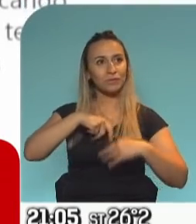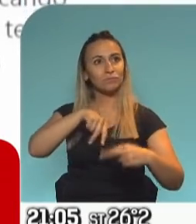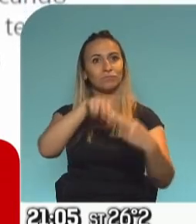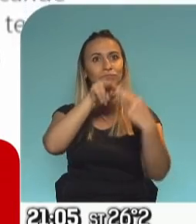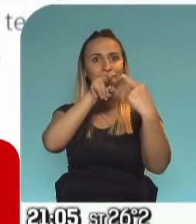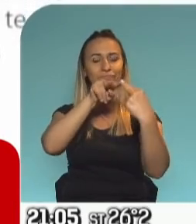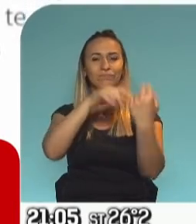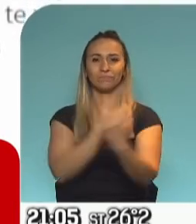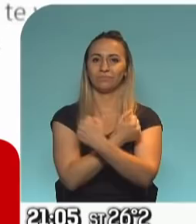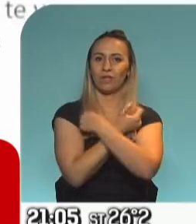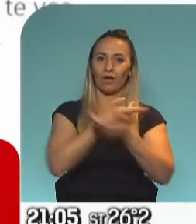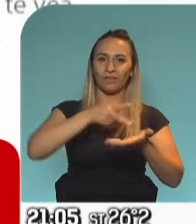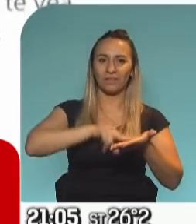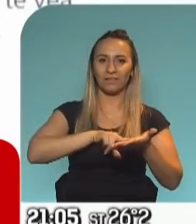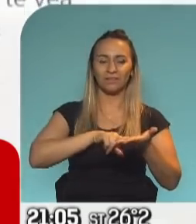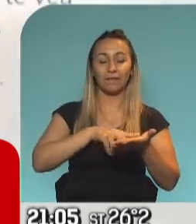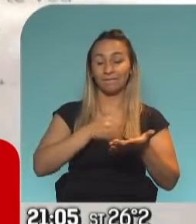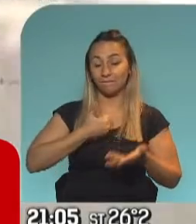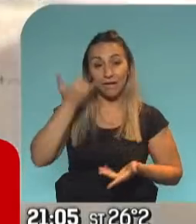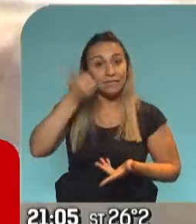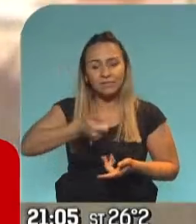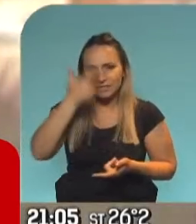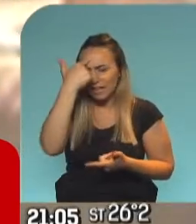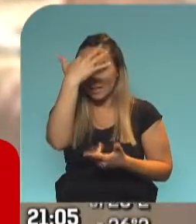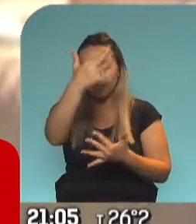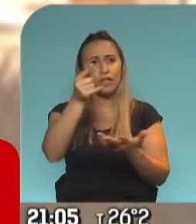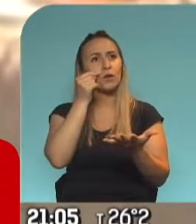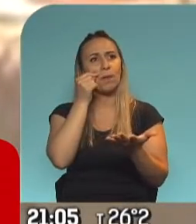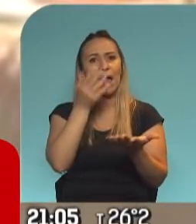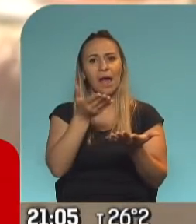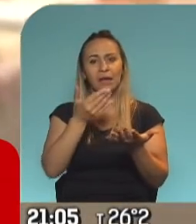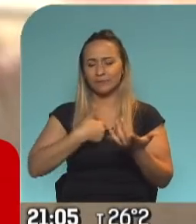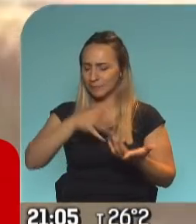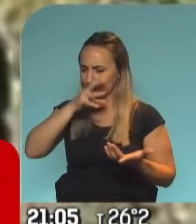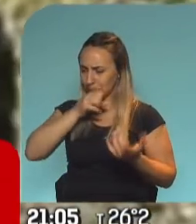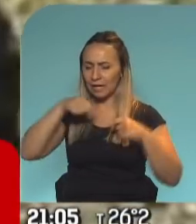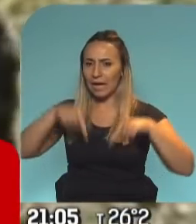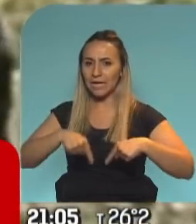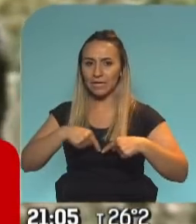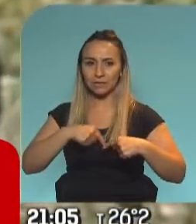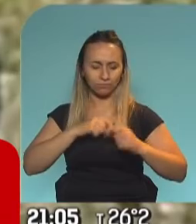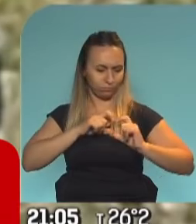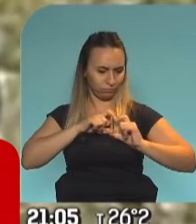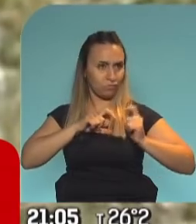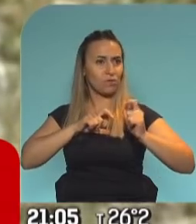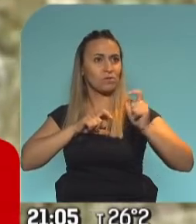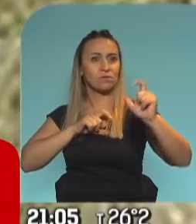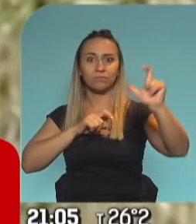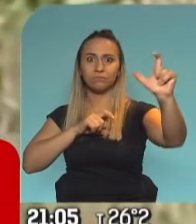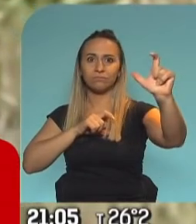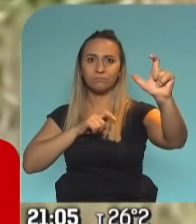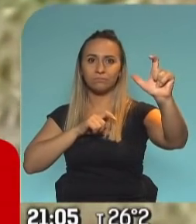nuevo. Ya te extraño, pa. Voy a aguantar acá, sin esa parte de mi corazón que te llevaste ayer con